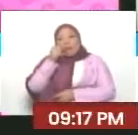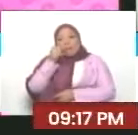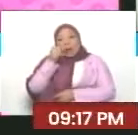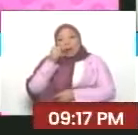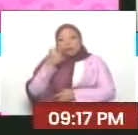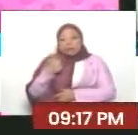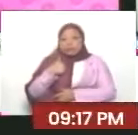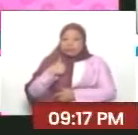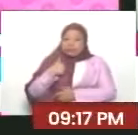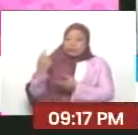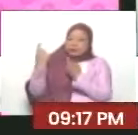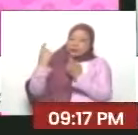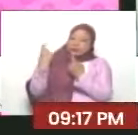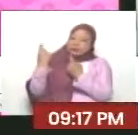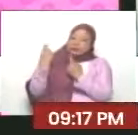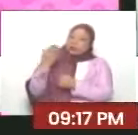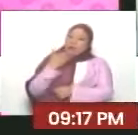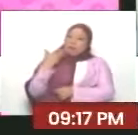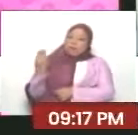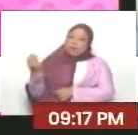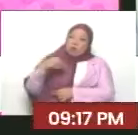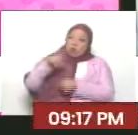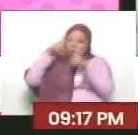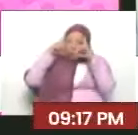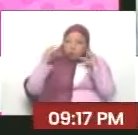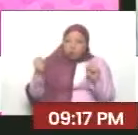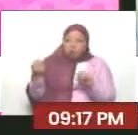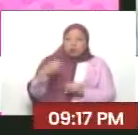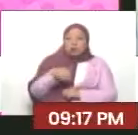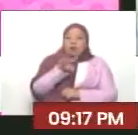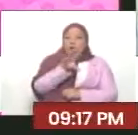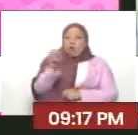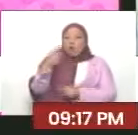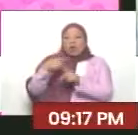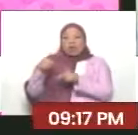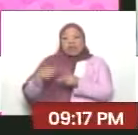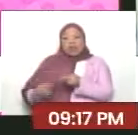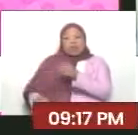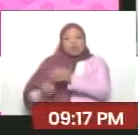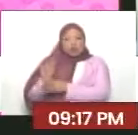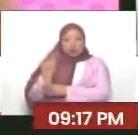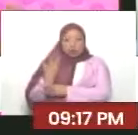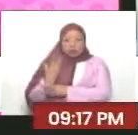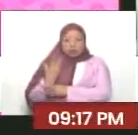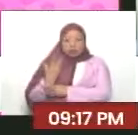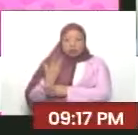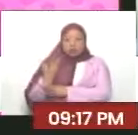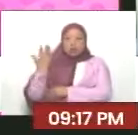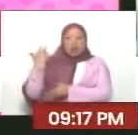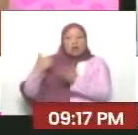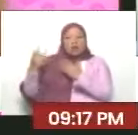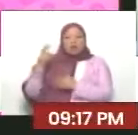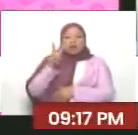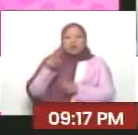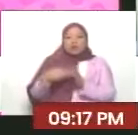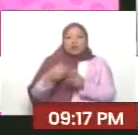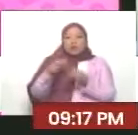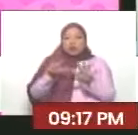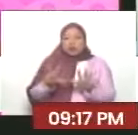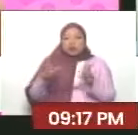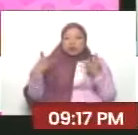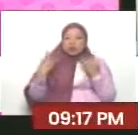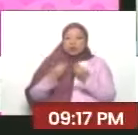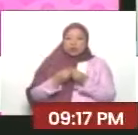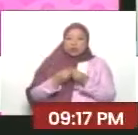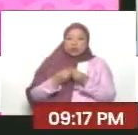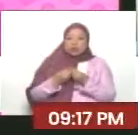mi padre todavía, mi escuela, mi mayor escuela. Producimos más de 40 variedades de flores en una oportunidad, en el 2018 no los acompañé,